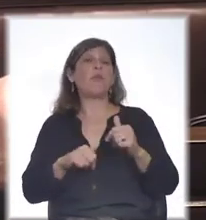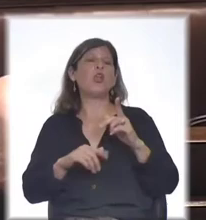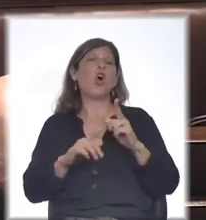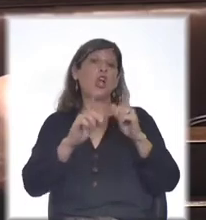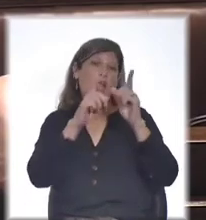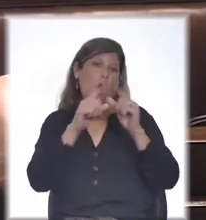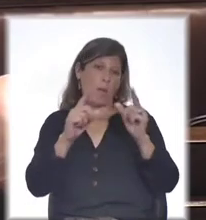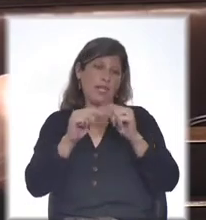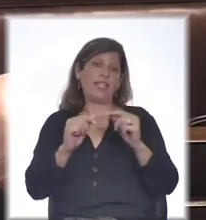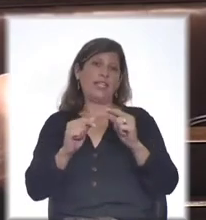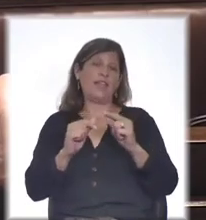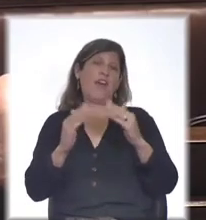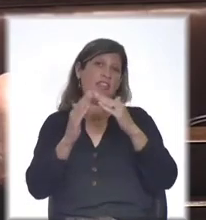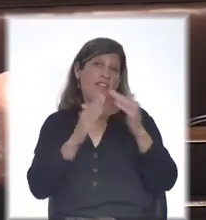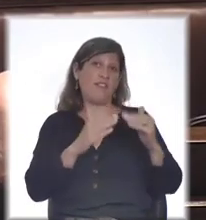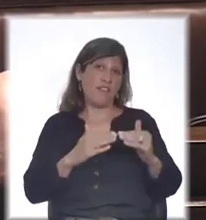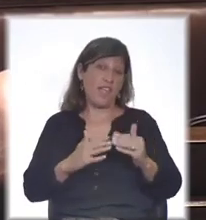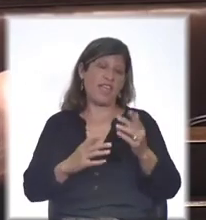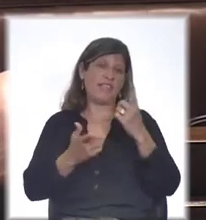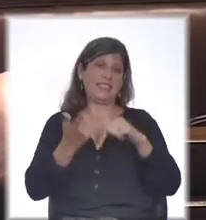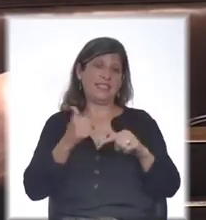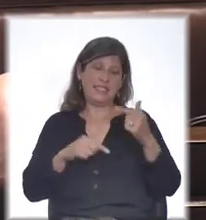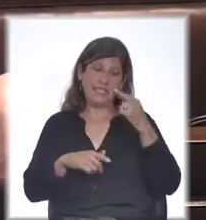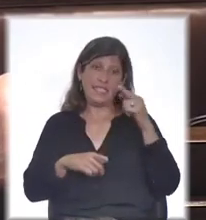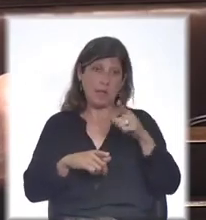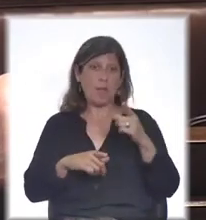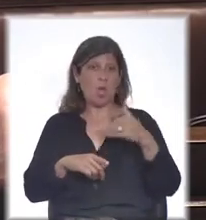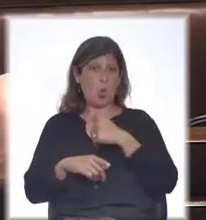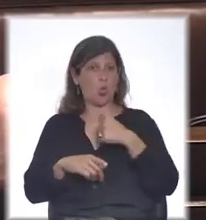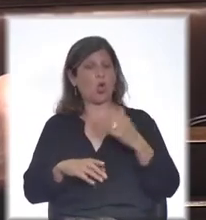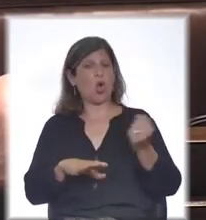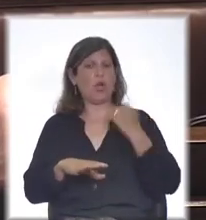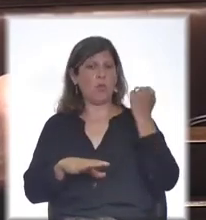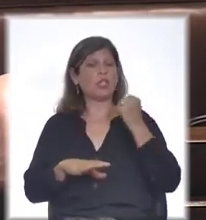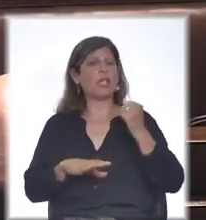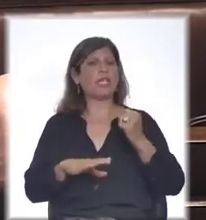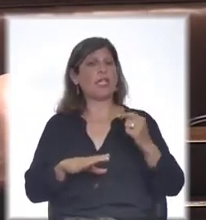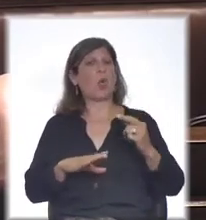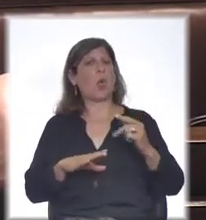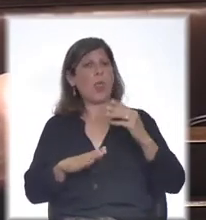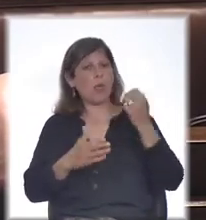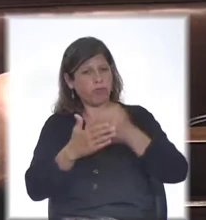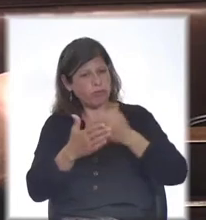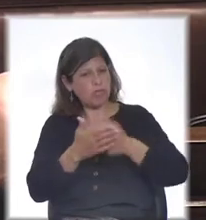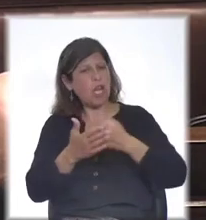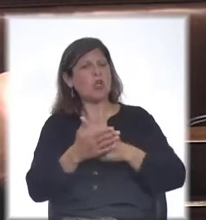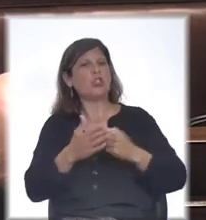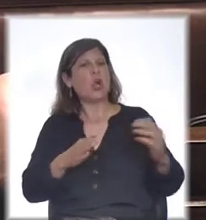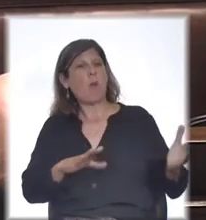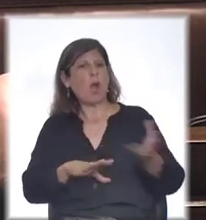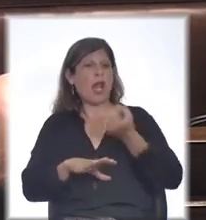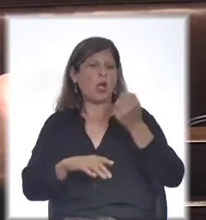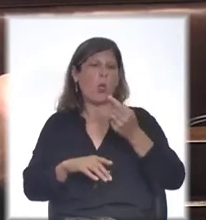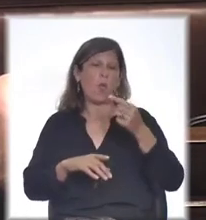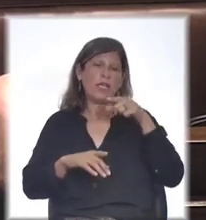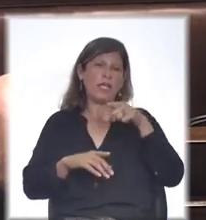fue también quien jugó un papel importante en la lucha por la recuperación democrática. La prensa clandestina también se comenzó a editar en